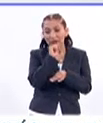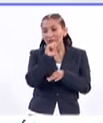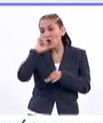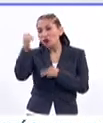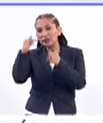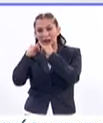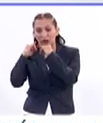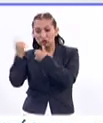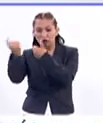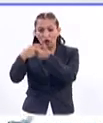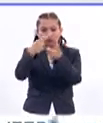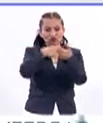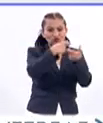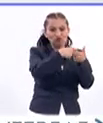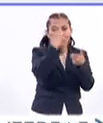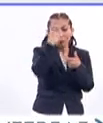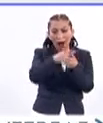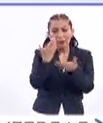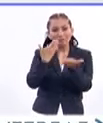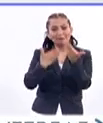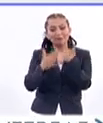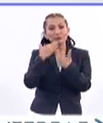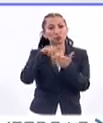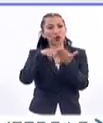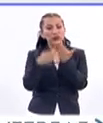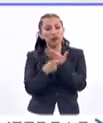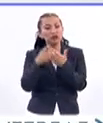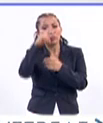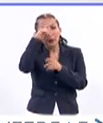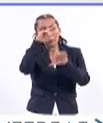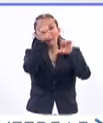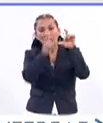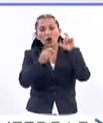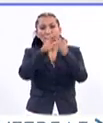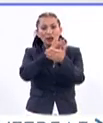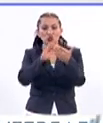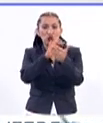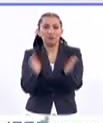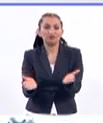diversas instituciones para sacar adelante un proyecto nacional de lectura.